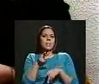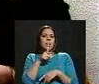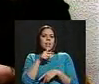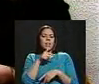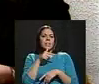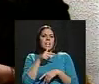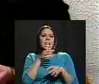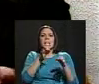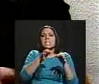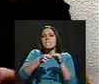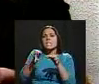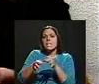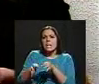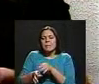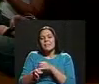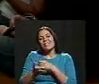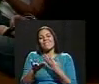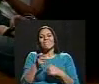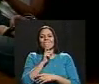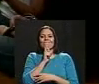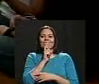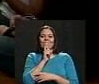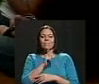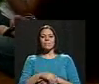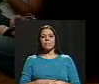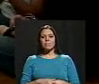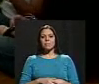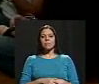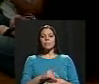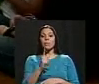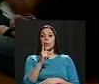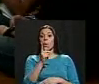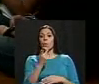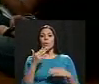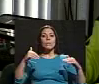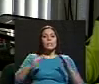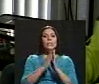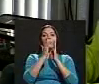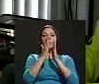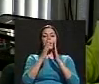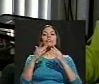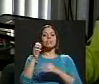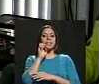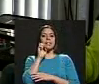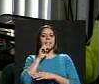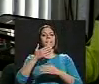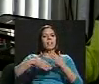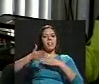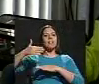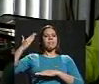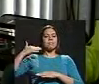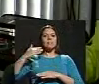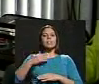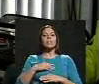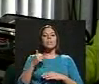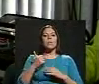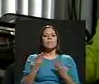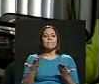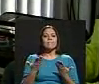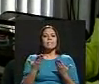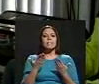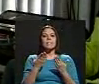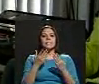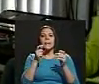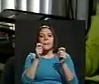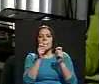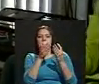digamos, les interpretara, era como más difícil. Uno de los retos que Estefanía superó fue el de ser el punto medular de conversación entre